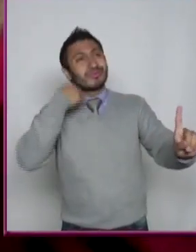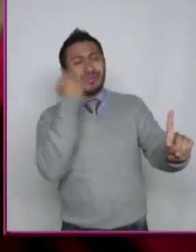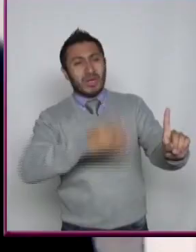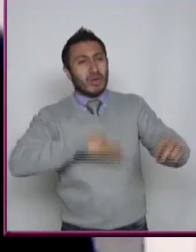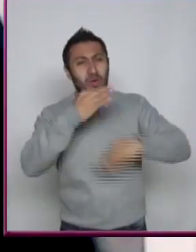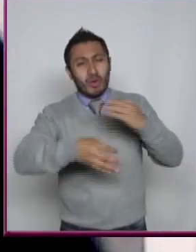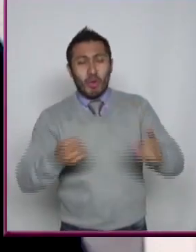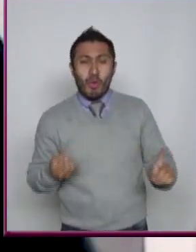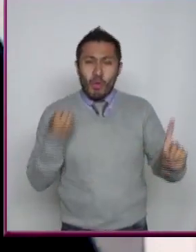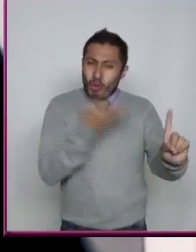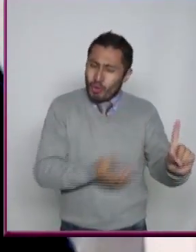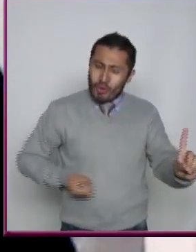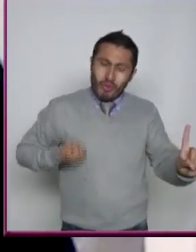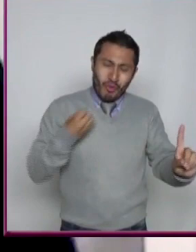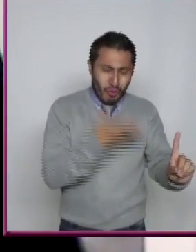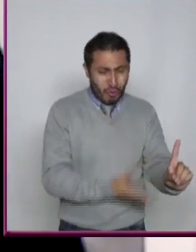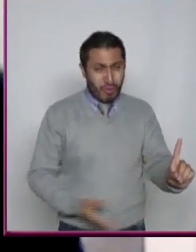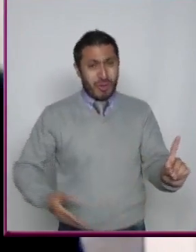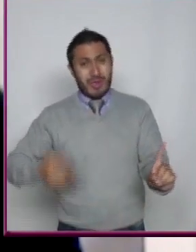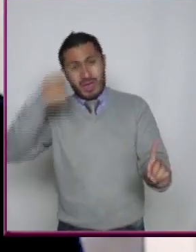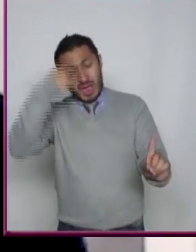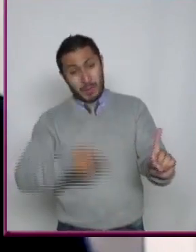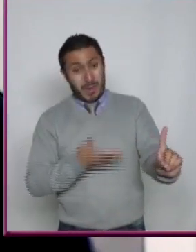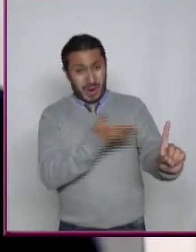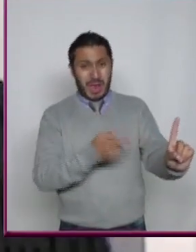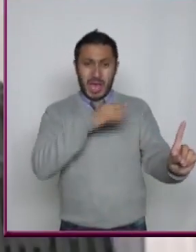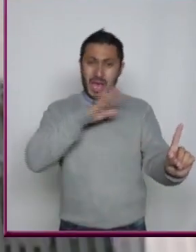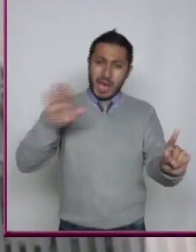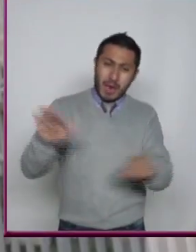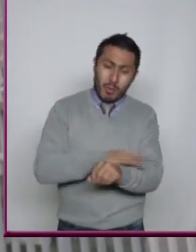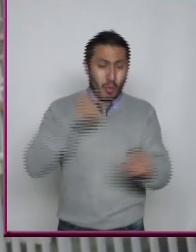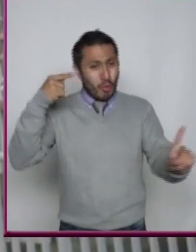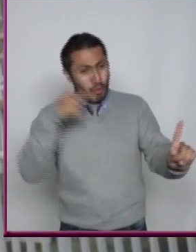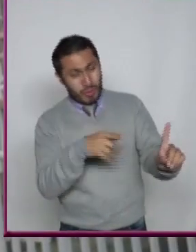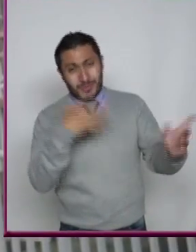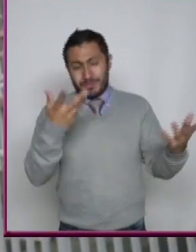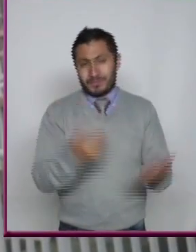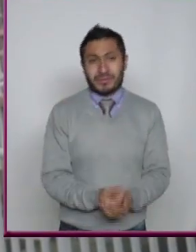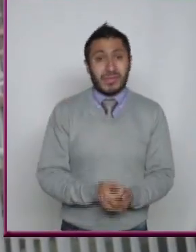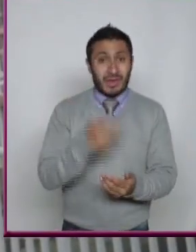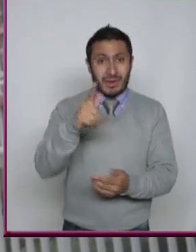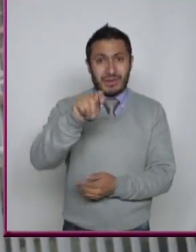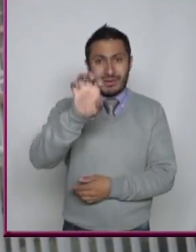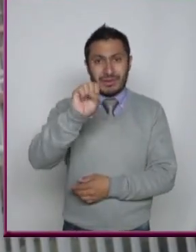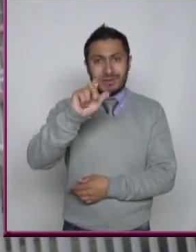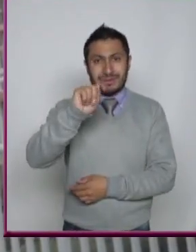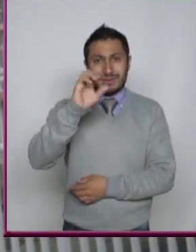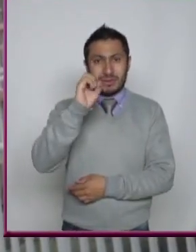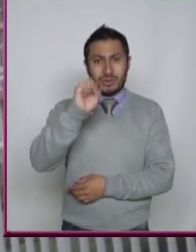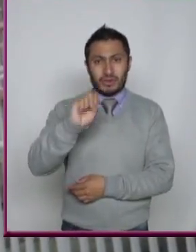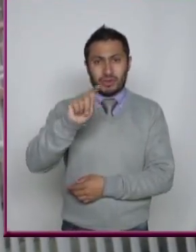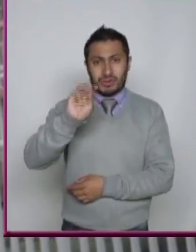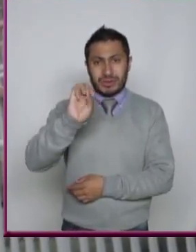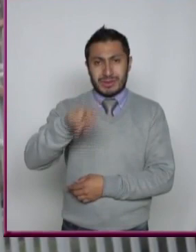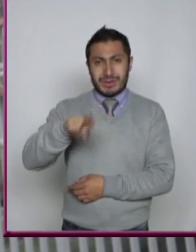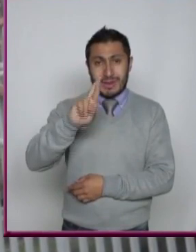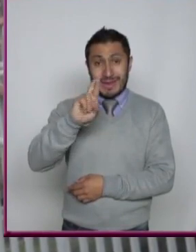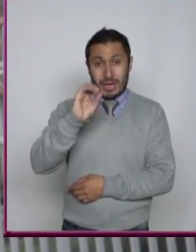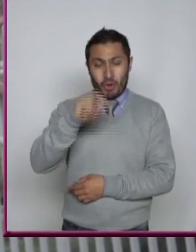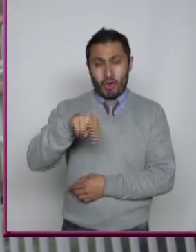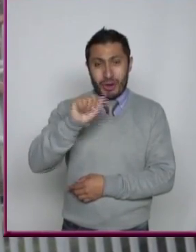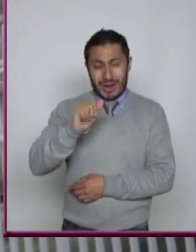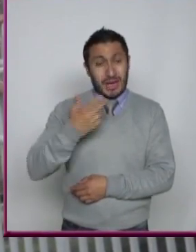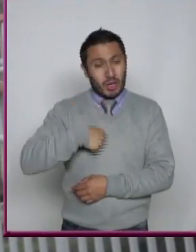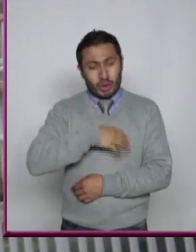ella. Y también en este bajón de serotonina y en un subidón también de testosterona que puede haber, puede que nos sintamos como